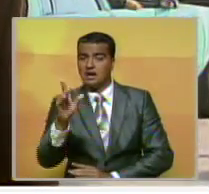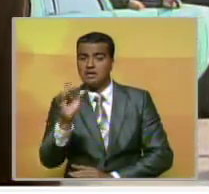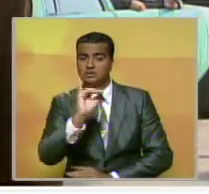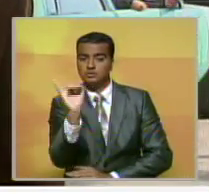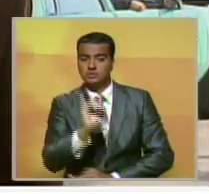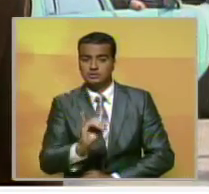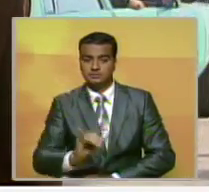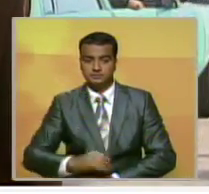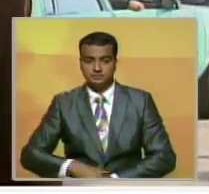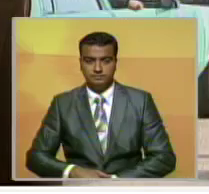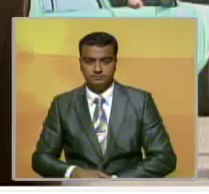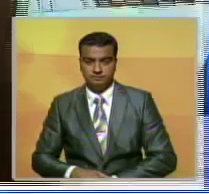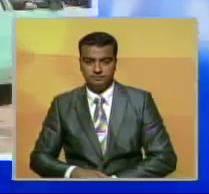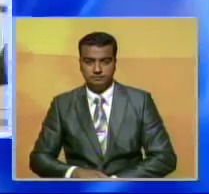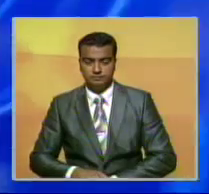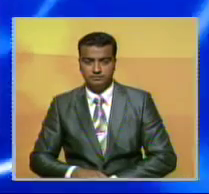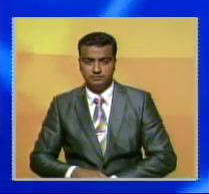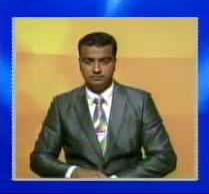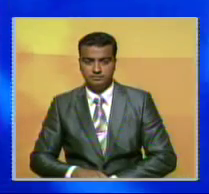Zulia.